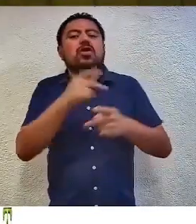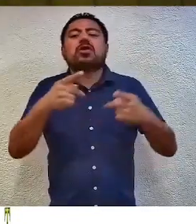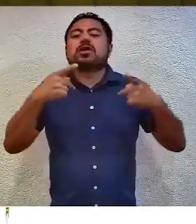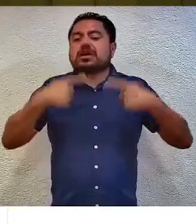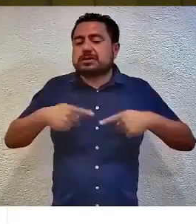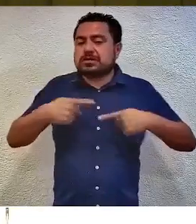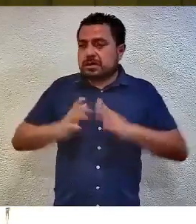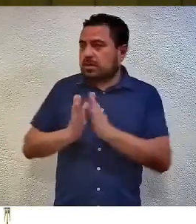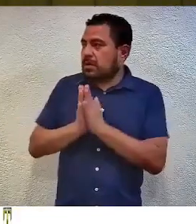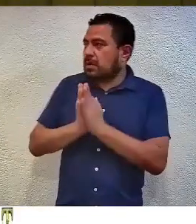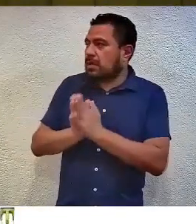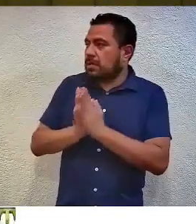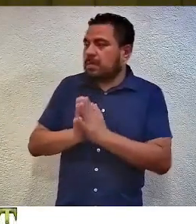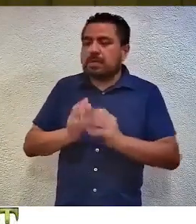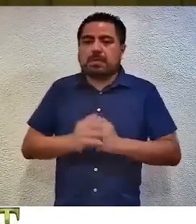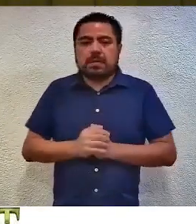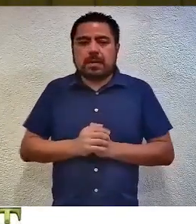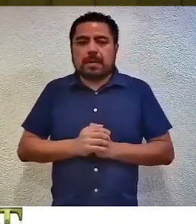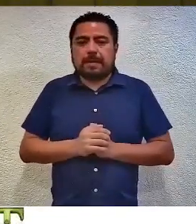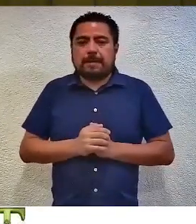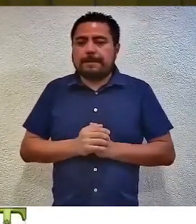favor. Ok.